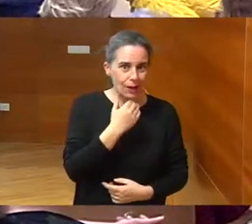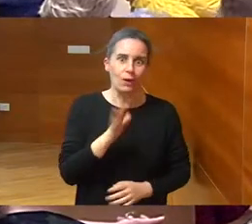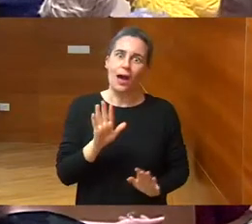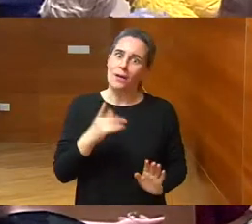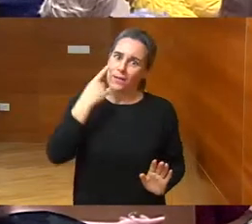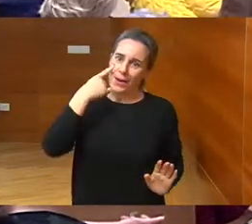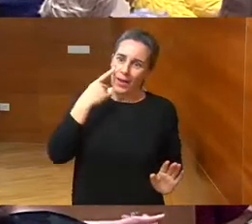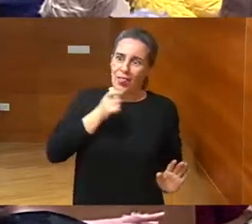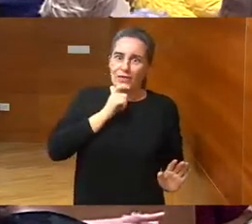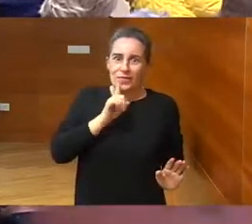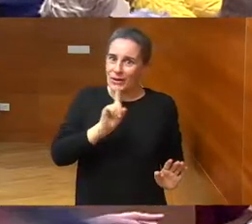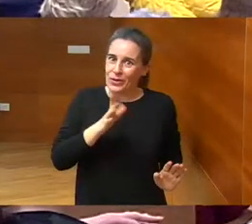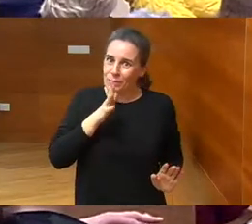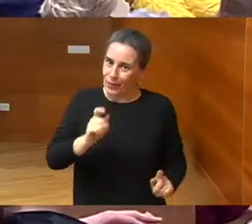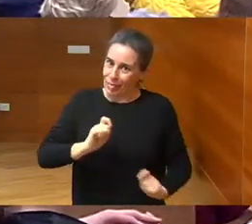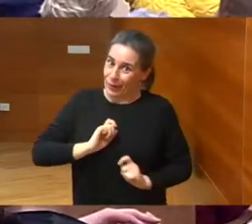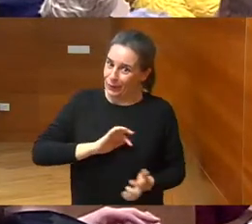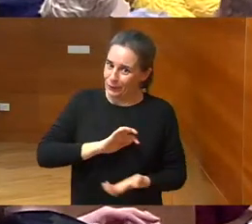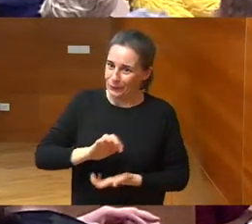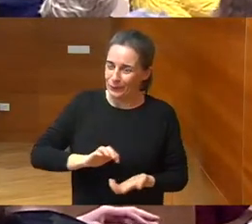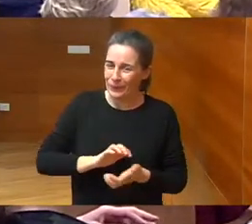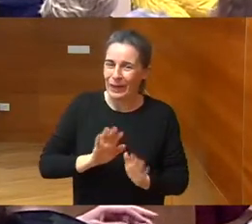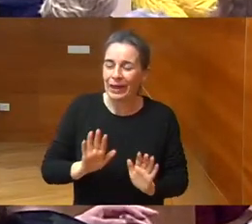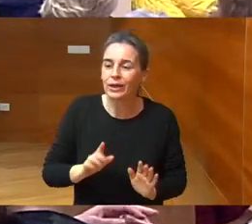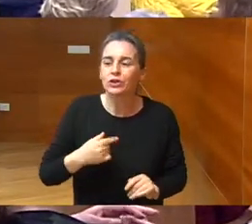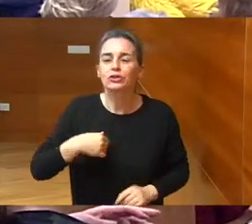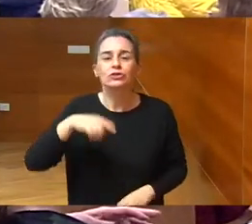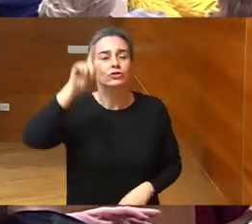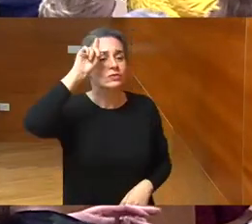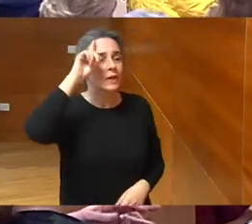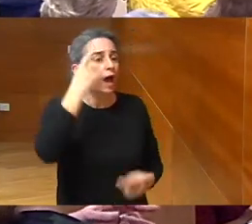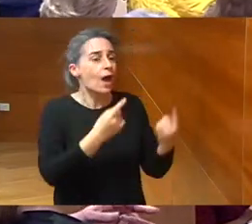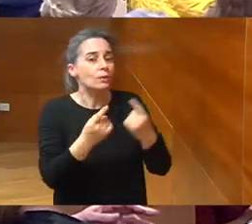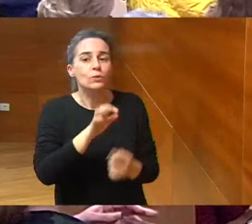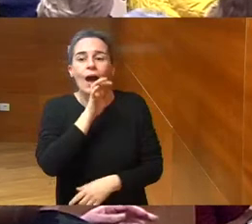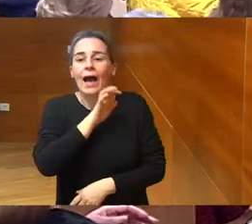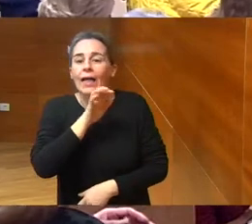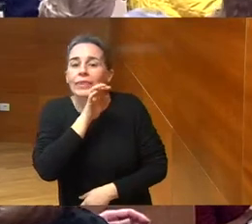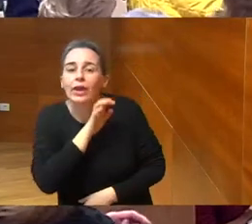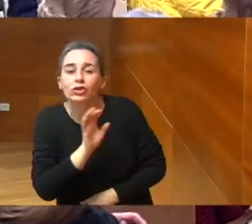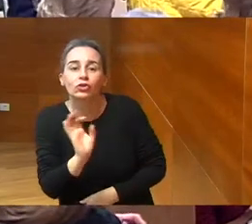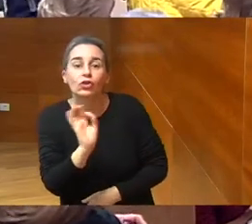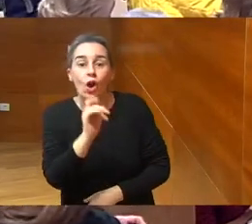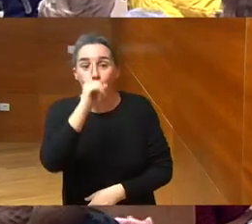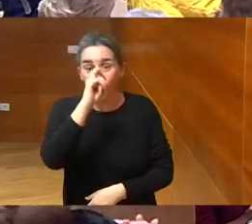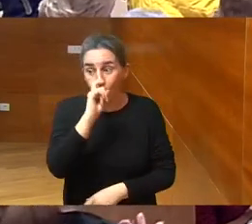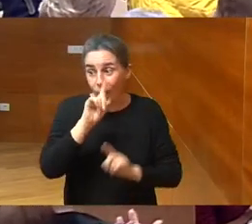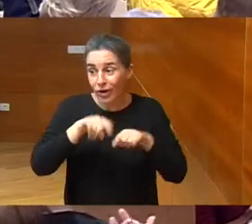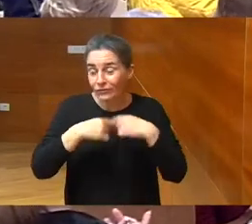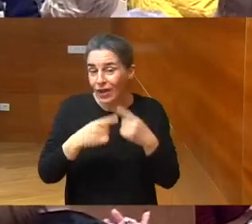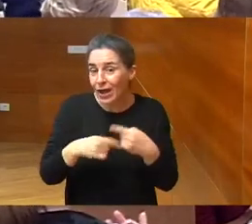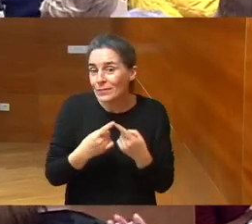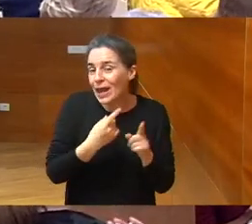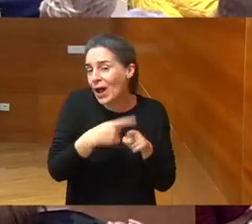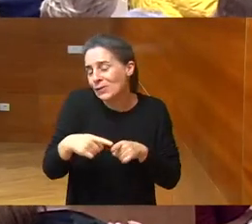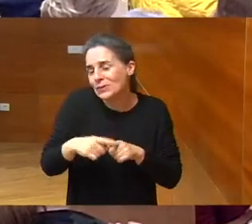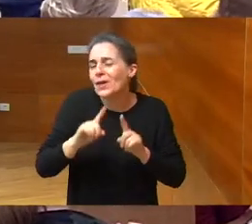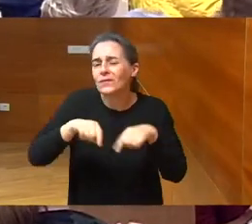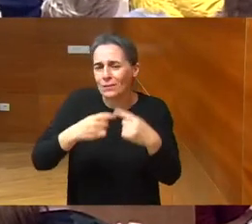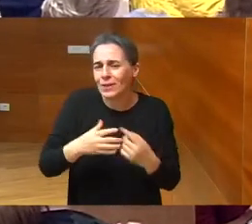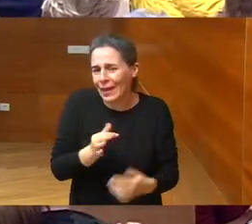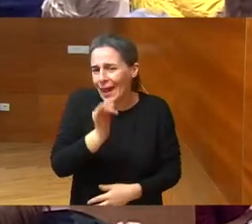así de repente porque no soy muy tontos anécdota familiar cosas que a familia comente